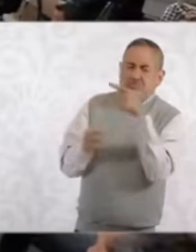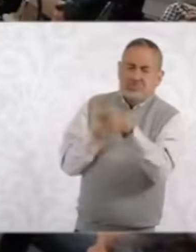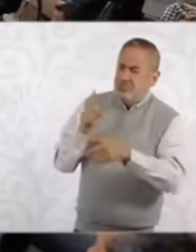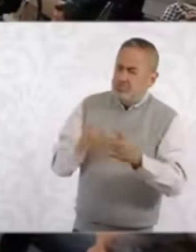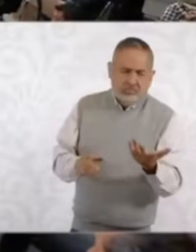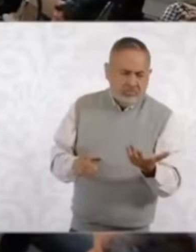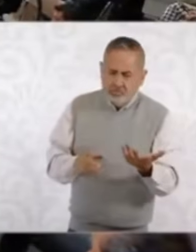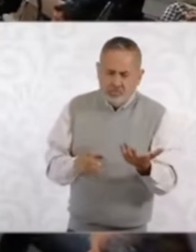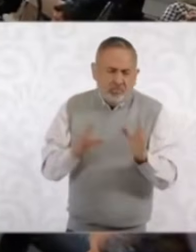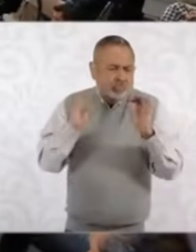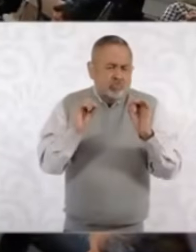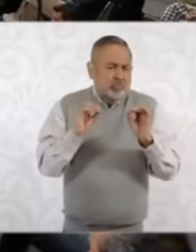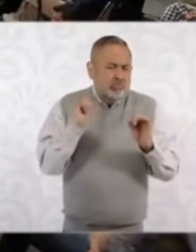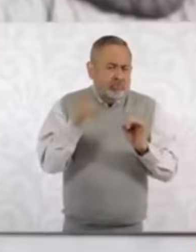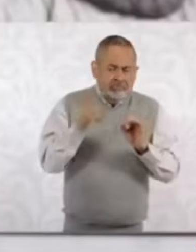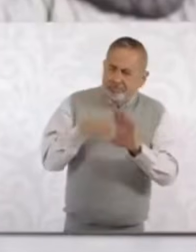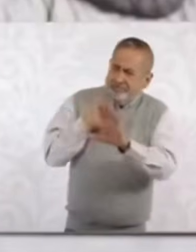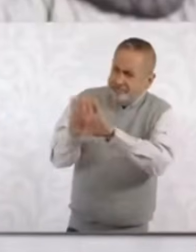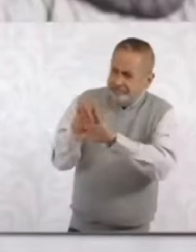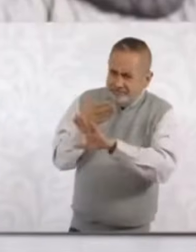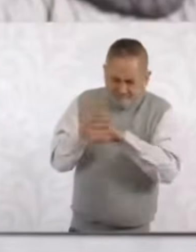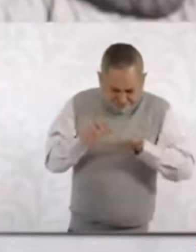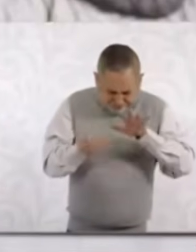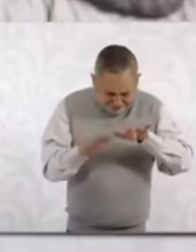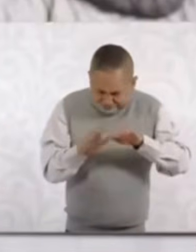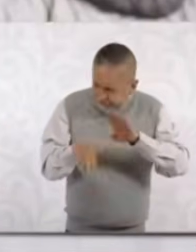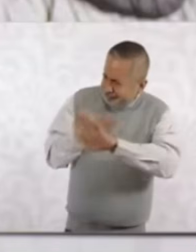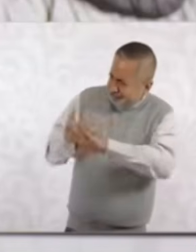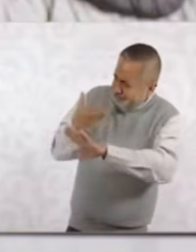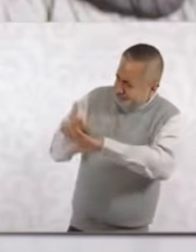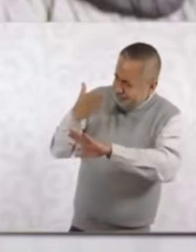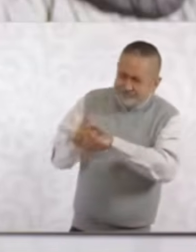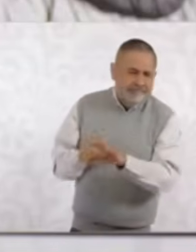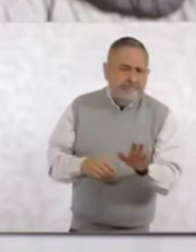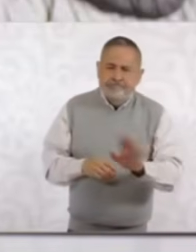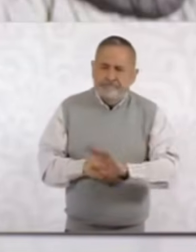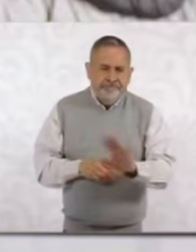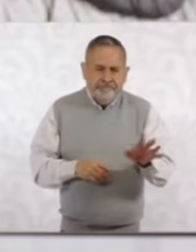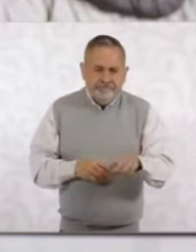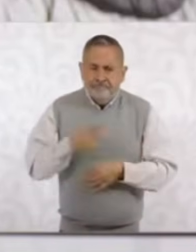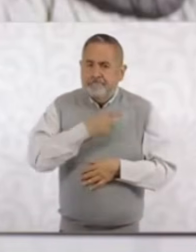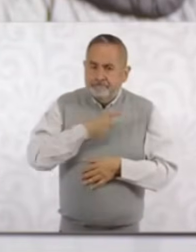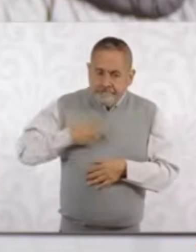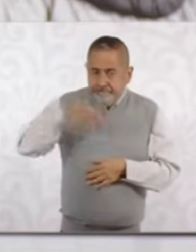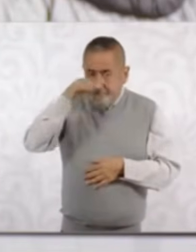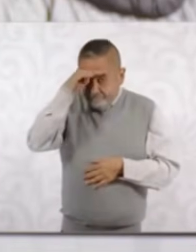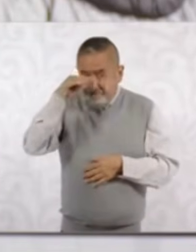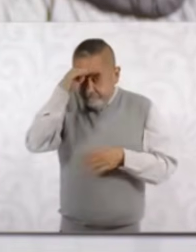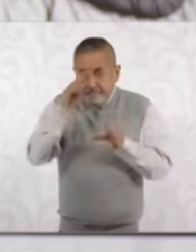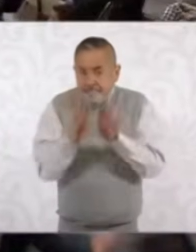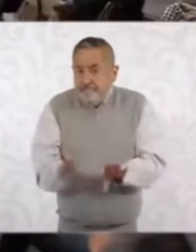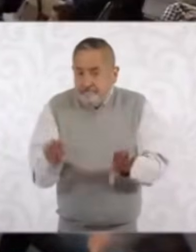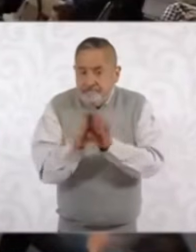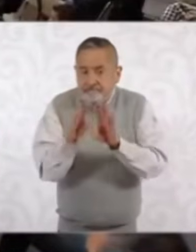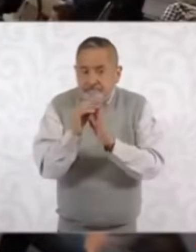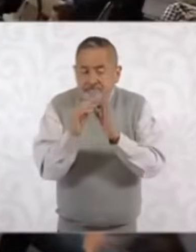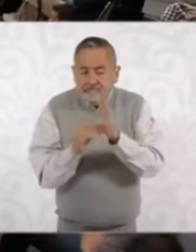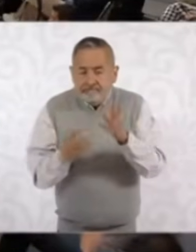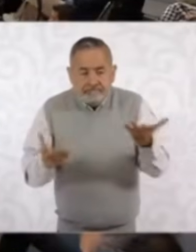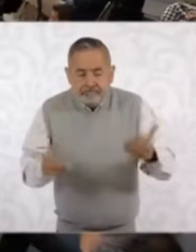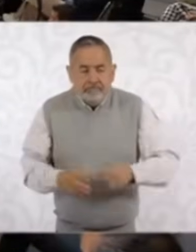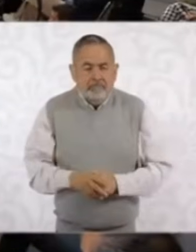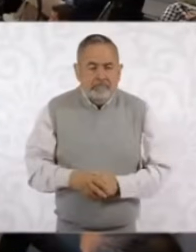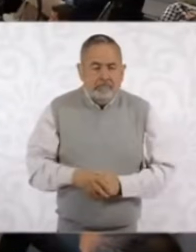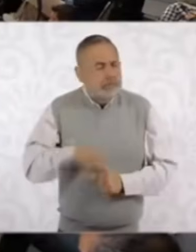y de distinto tipo en las redes es algo que es indispensable debatir en el país. ¿En qué quedó el